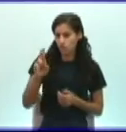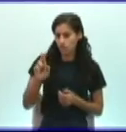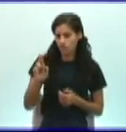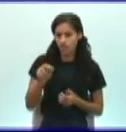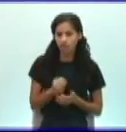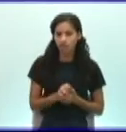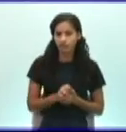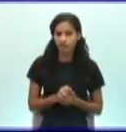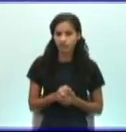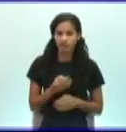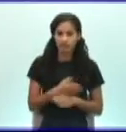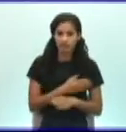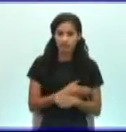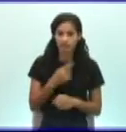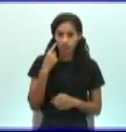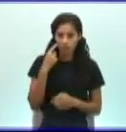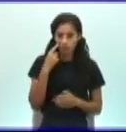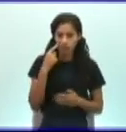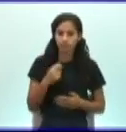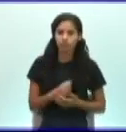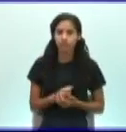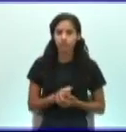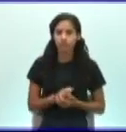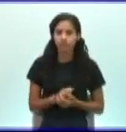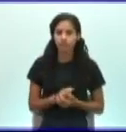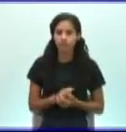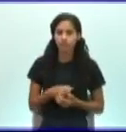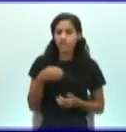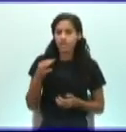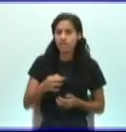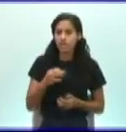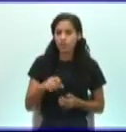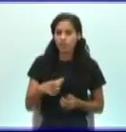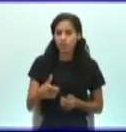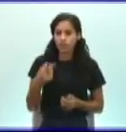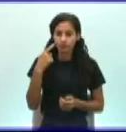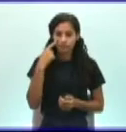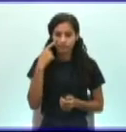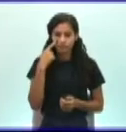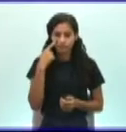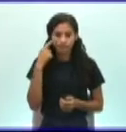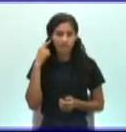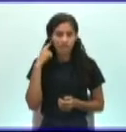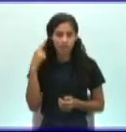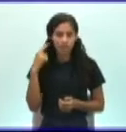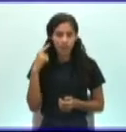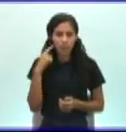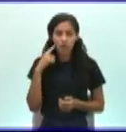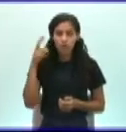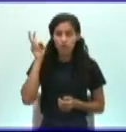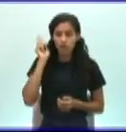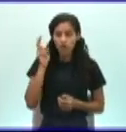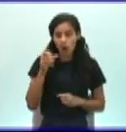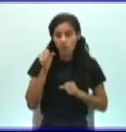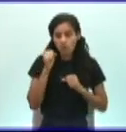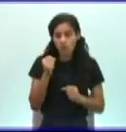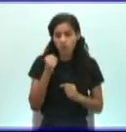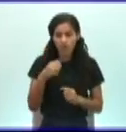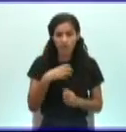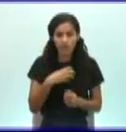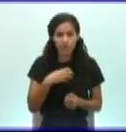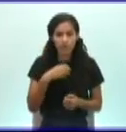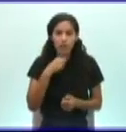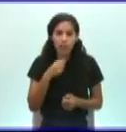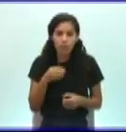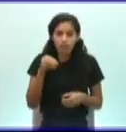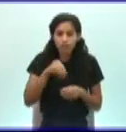como vimos en la casa de los fonemas. Siempre cuando escuchamos este sonido bien fuerte, aparece entre